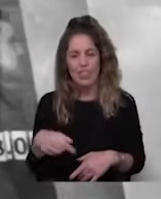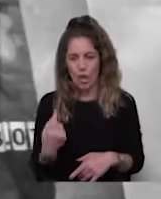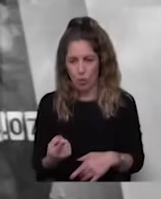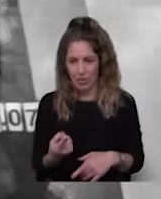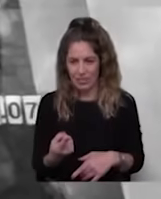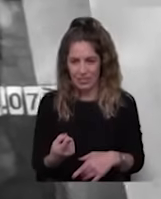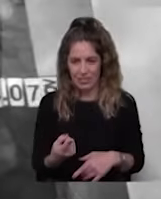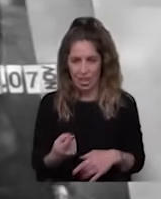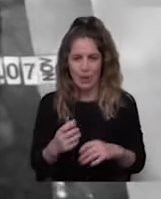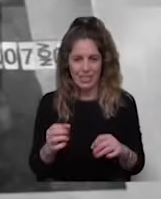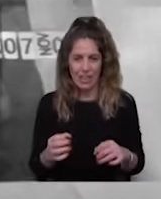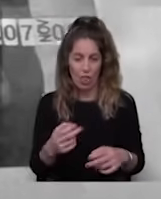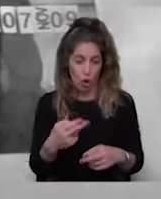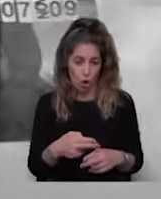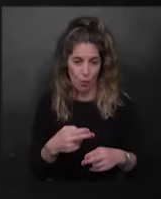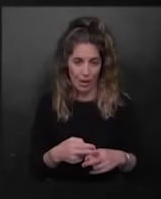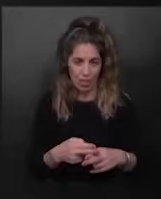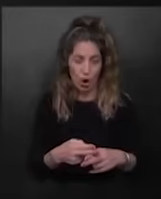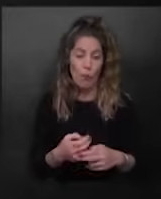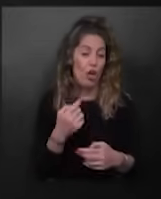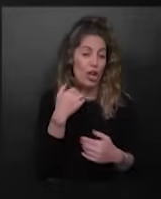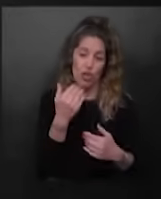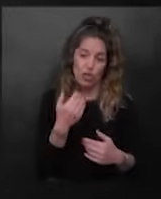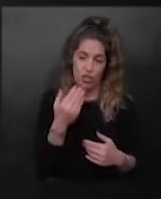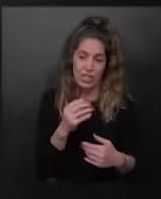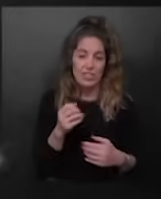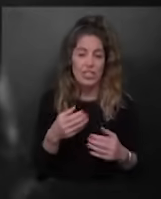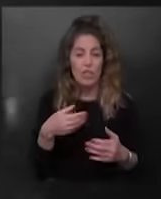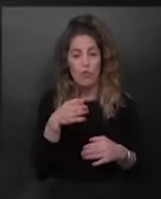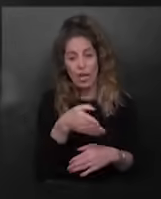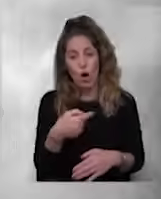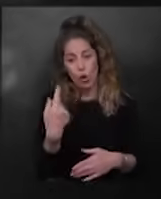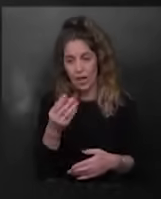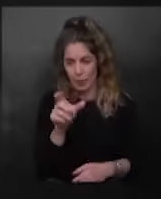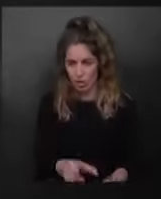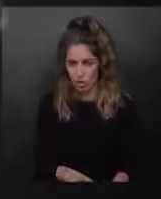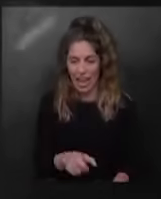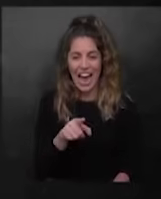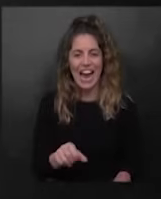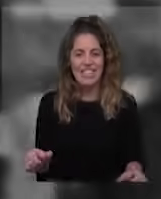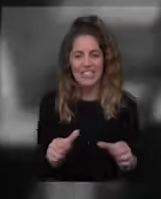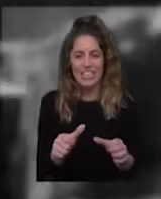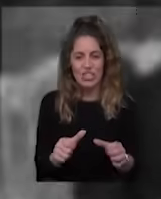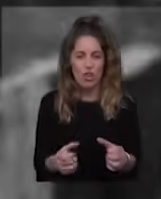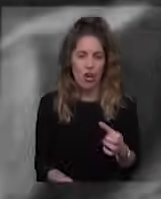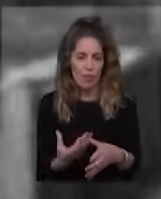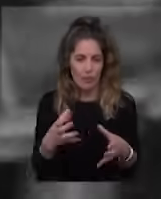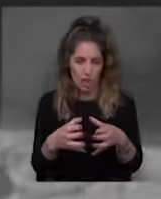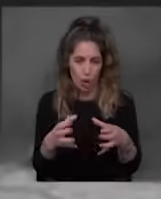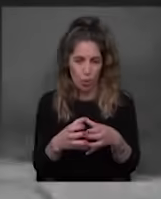llegado de los nombrados por lo que les conozco si concurrió alguna otra persona Allí se concretó la formación del escuadrón de